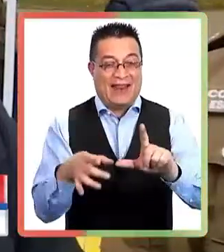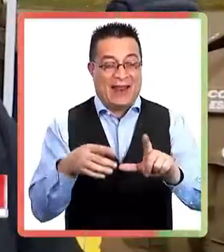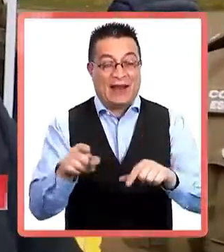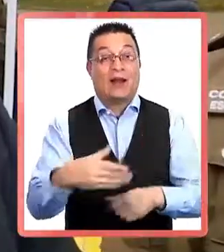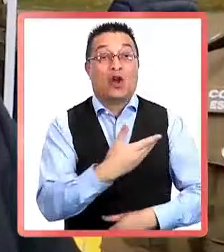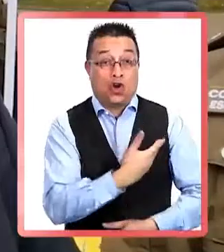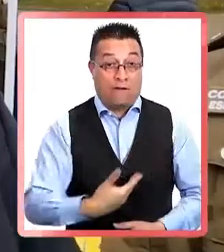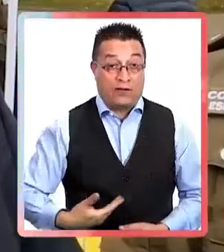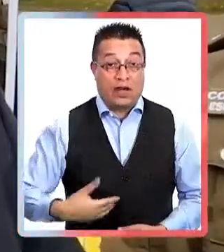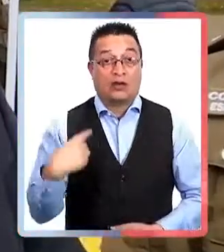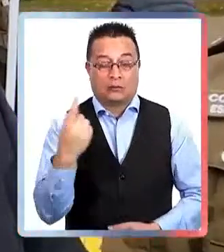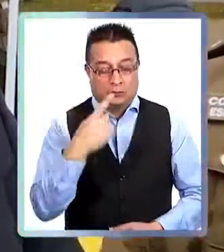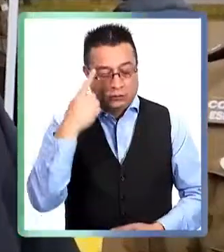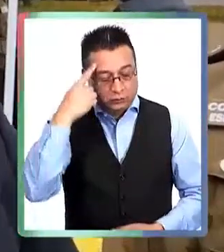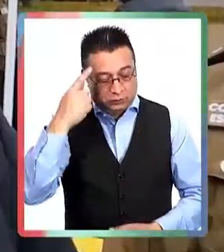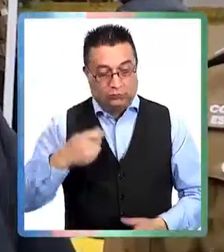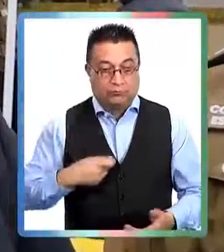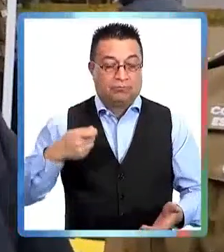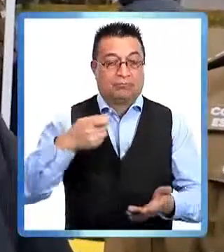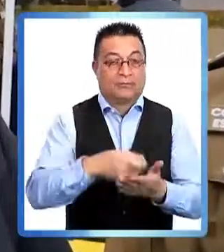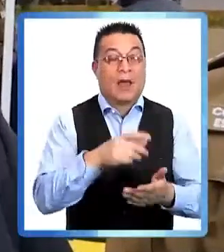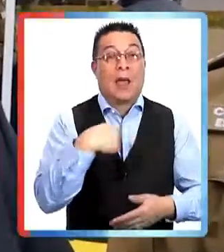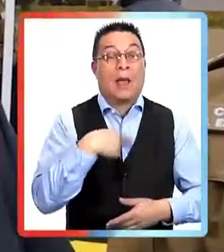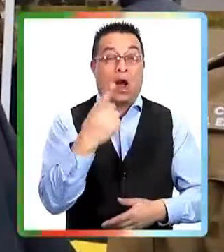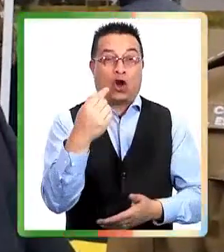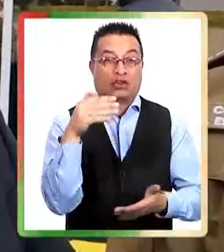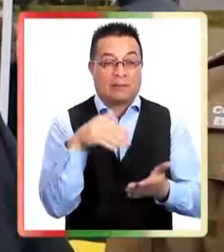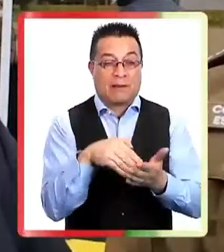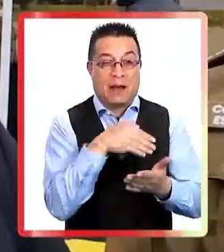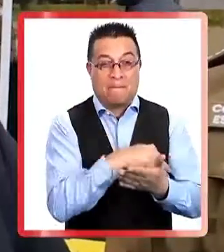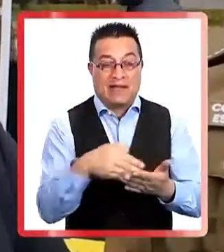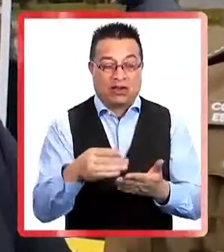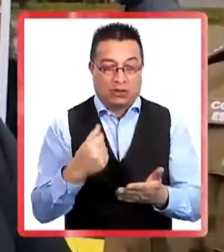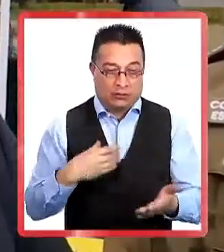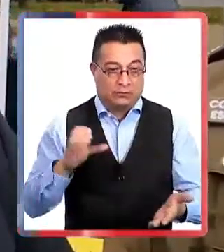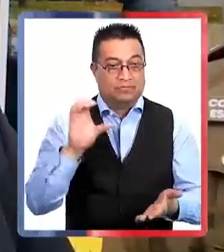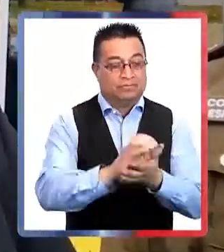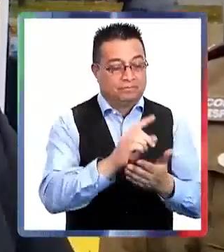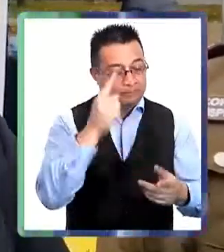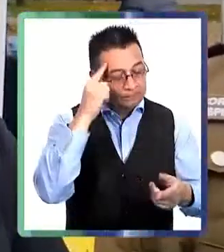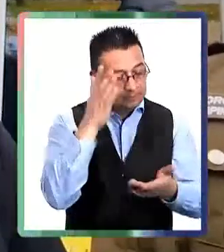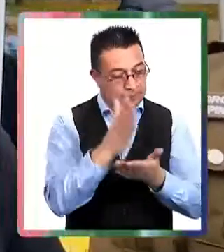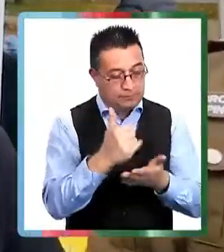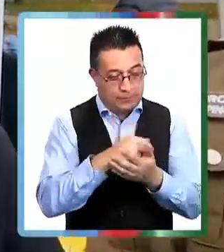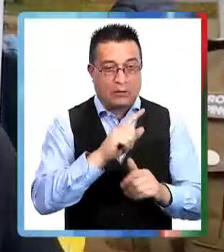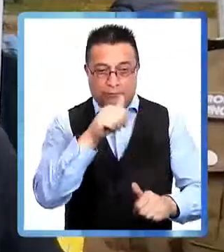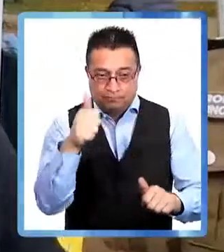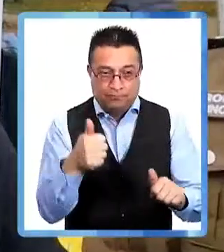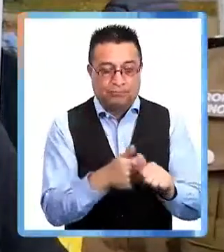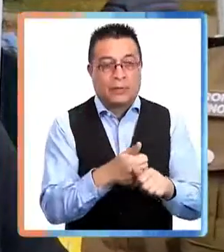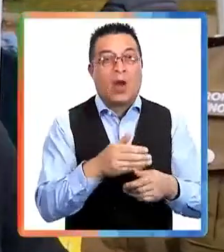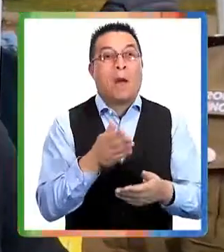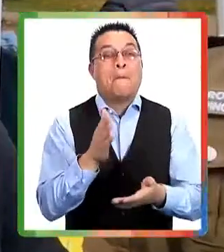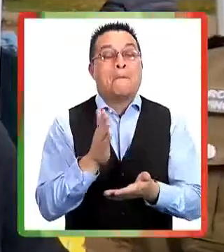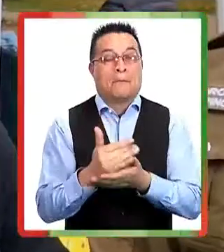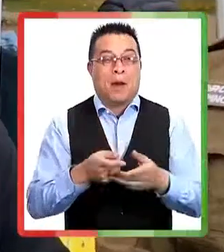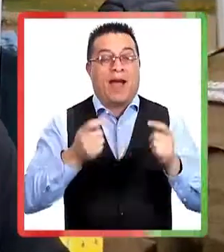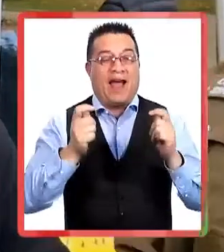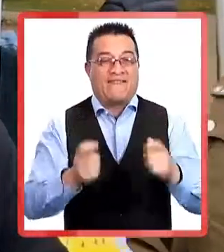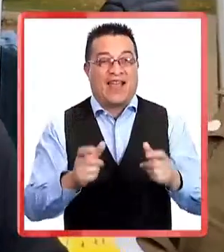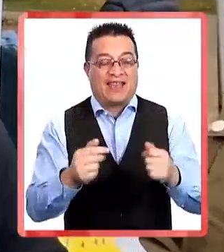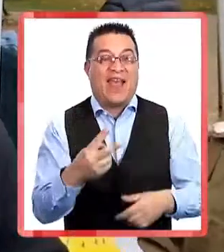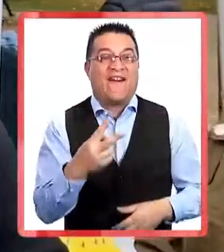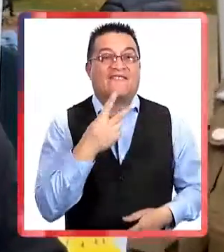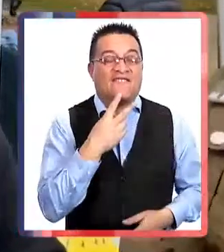gobierno, además, hemos destinado desde el Ministerio de Educación 11.000 millones que están pensados para reforzar el programa de habilidades para la vida,